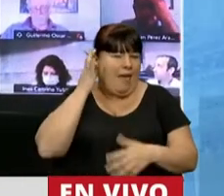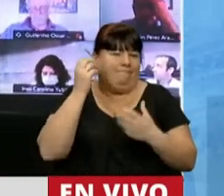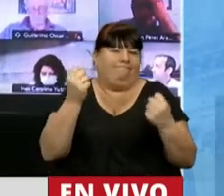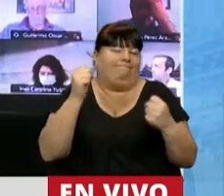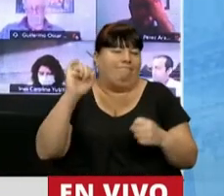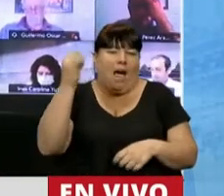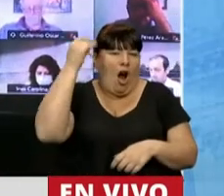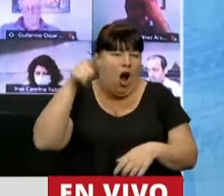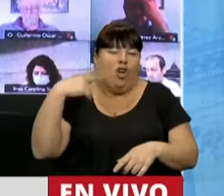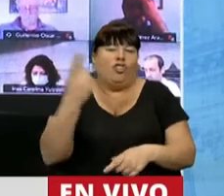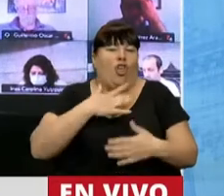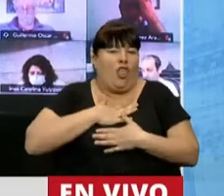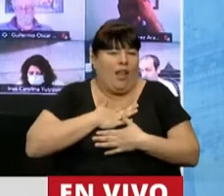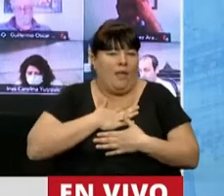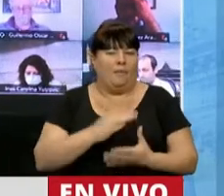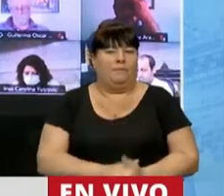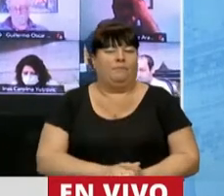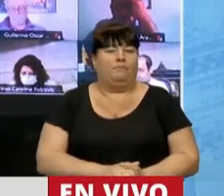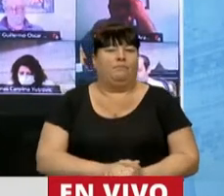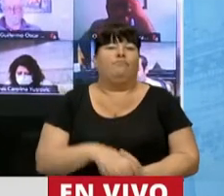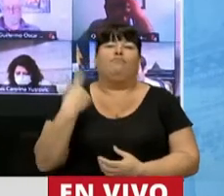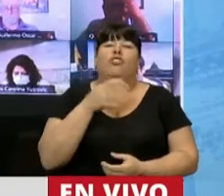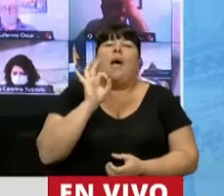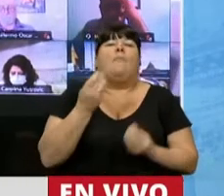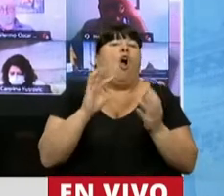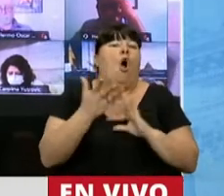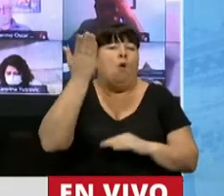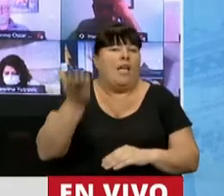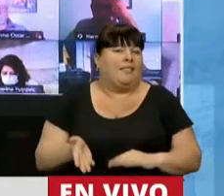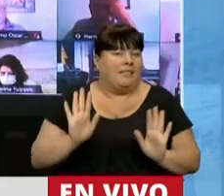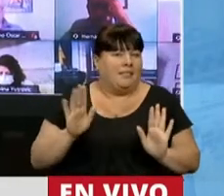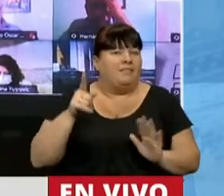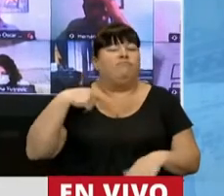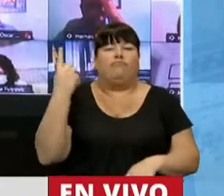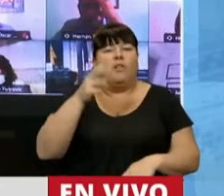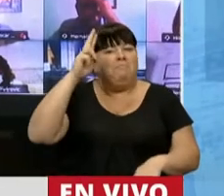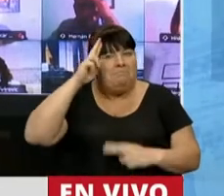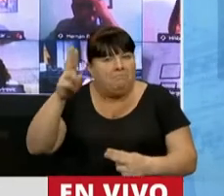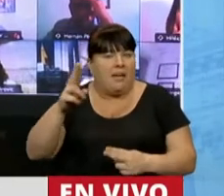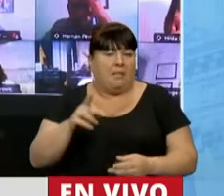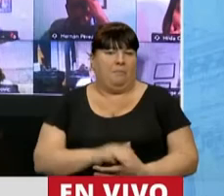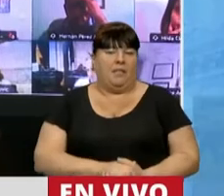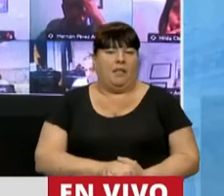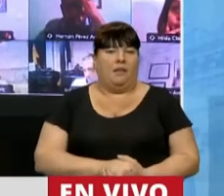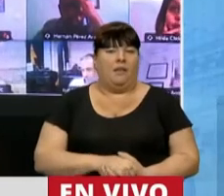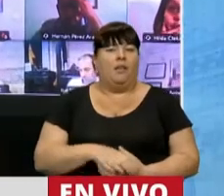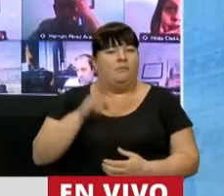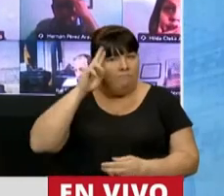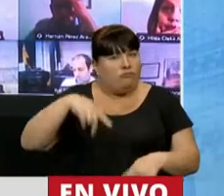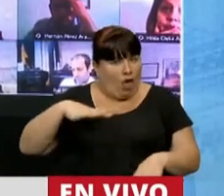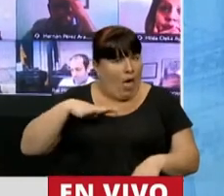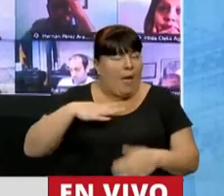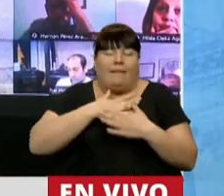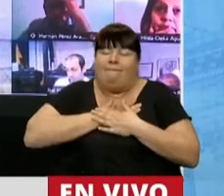grande, el que todos queremos, el que sabemos cómo era, el que lo respetábamos, lo respetamos